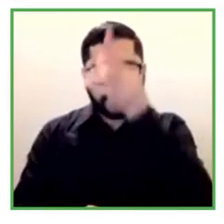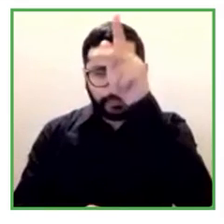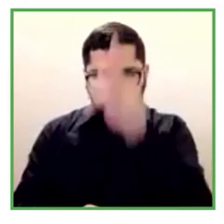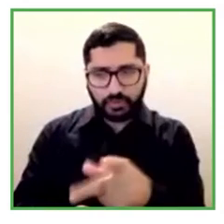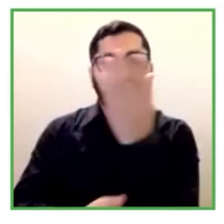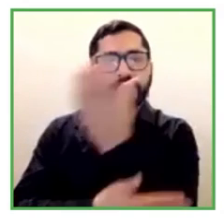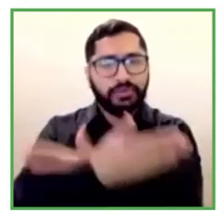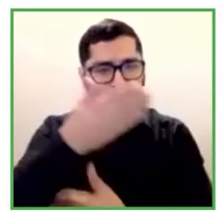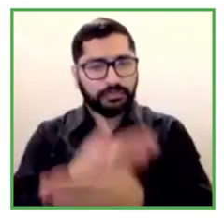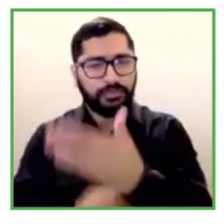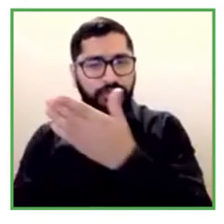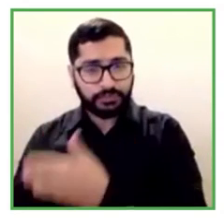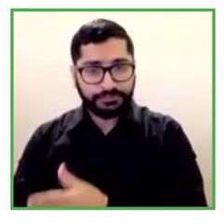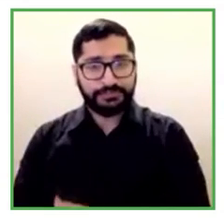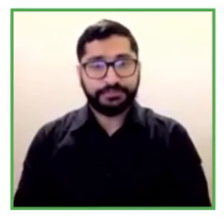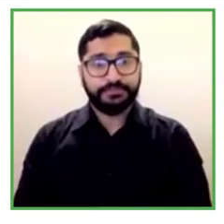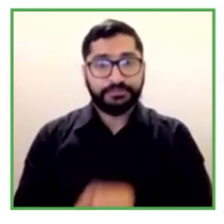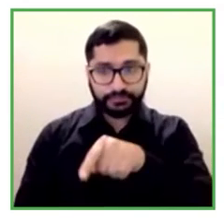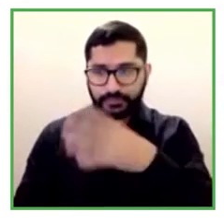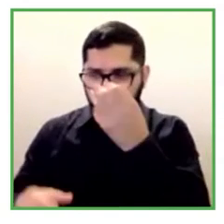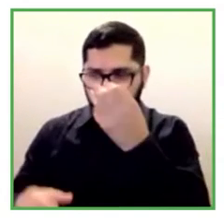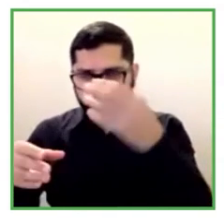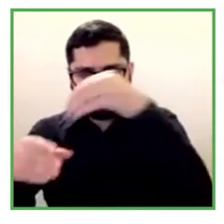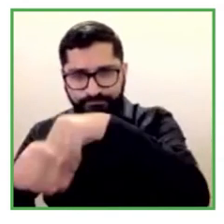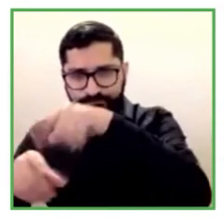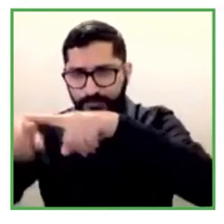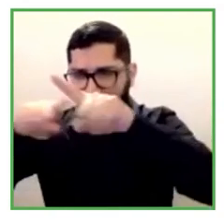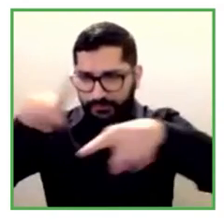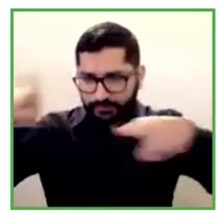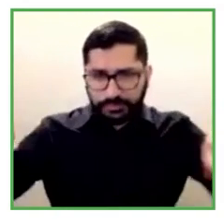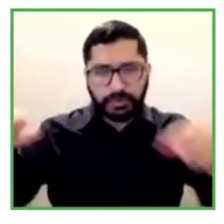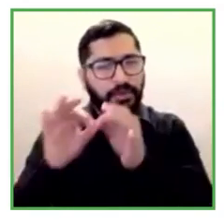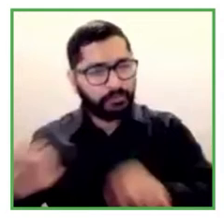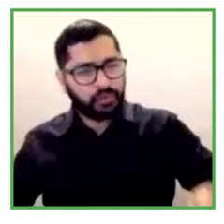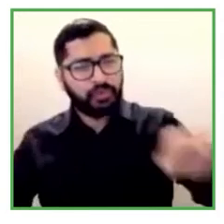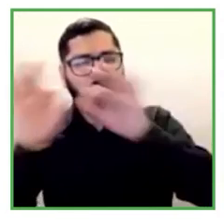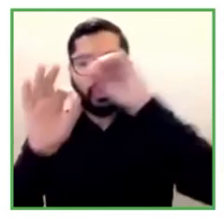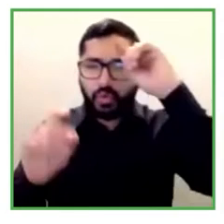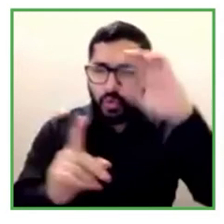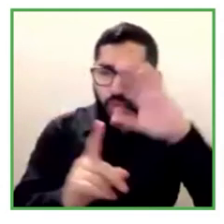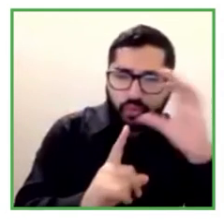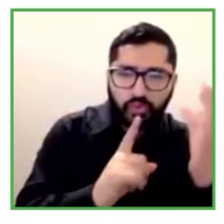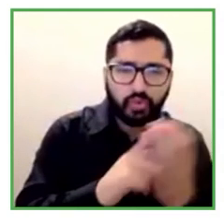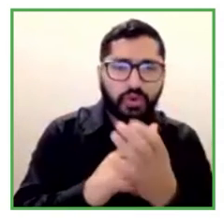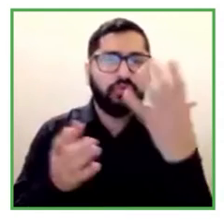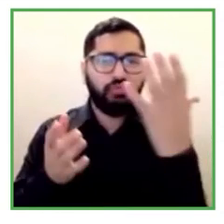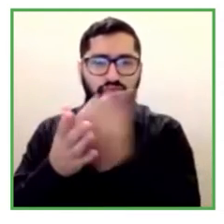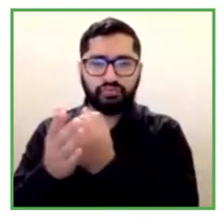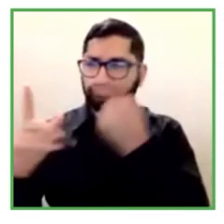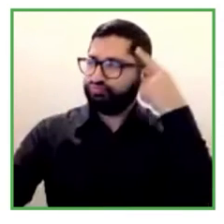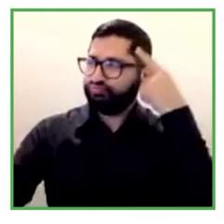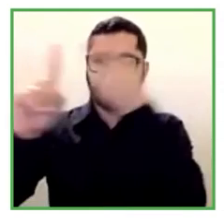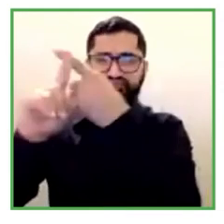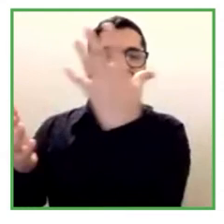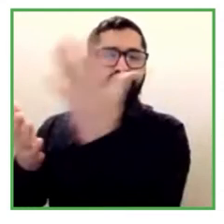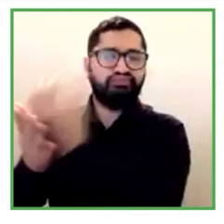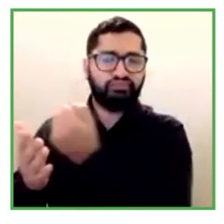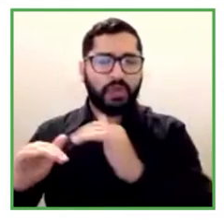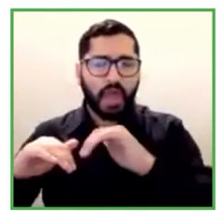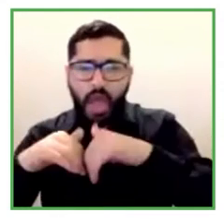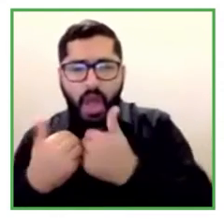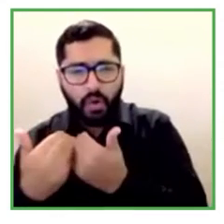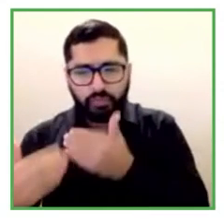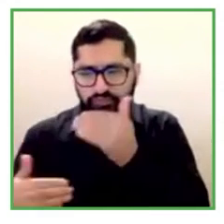diversos, es parte de una cultura exitosa de cómo podemos desarrollar mejor las metas